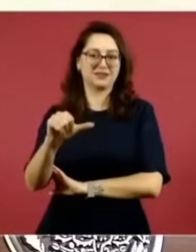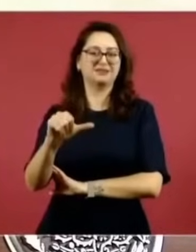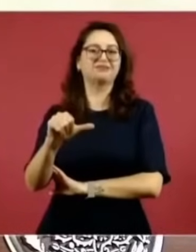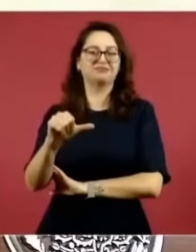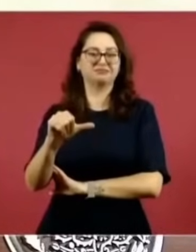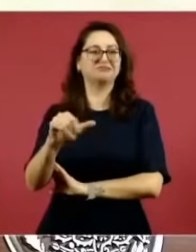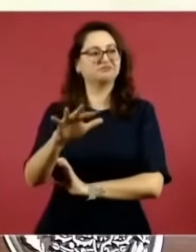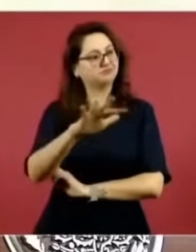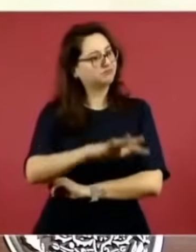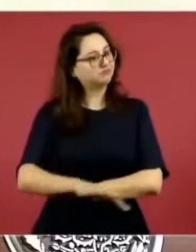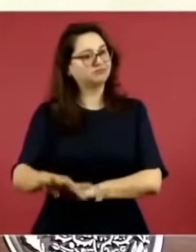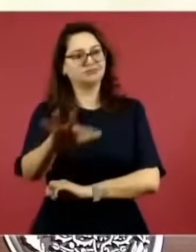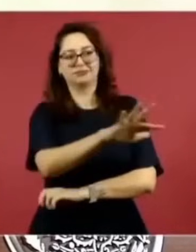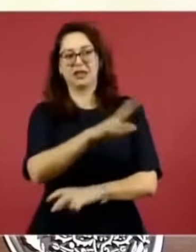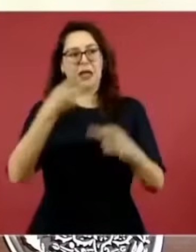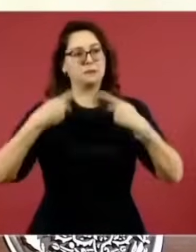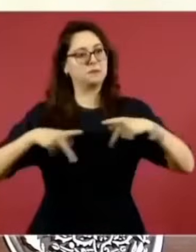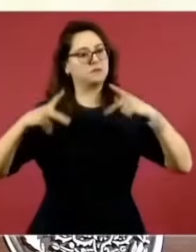Preguntarle al pueblo